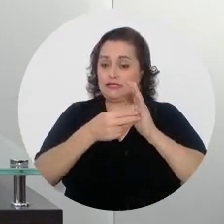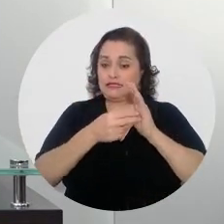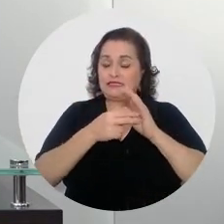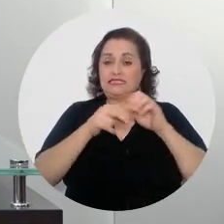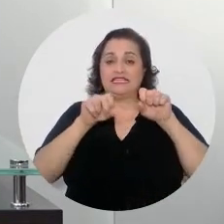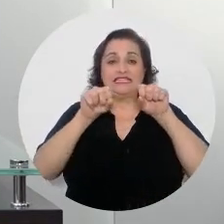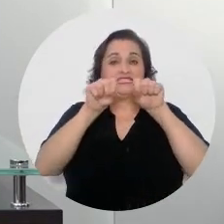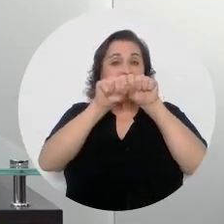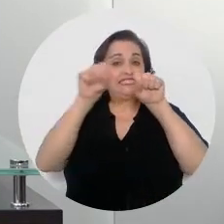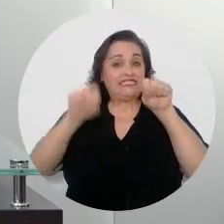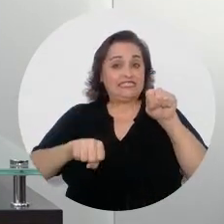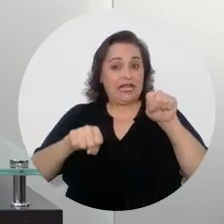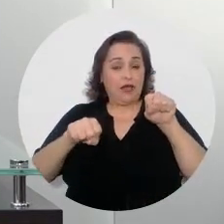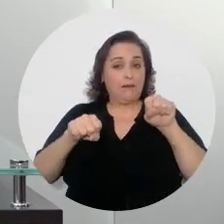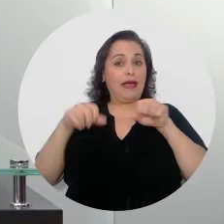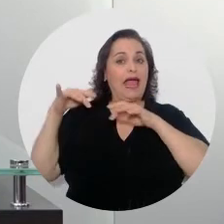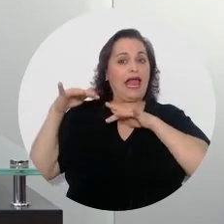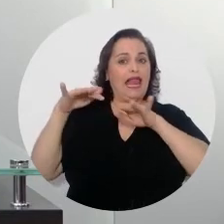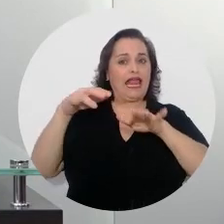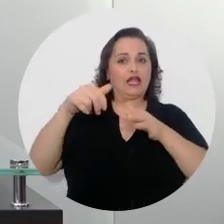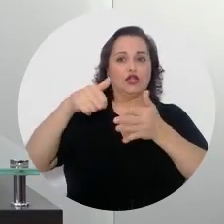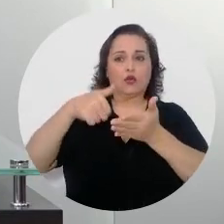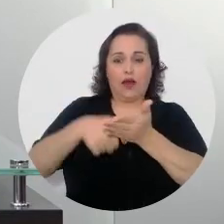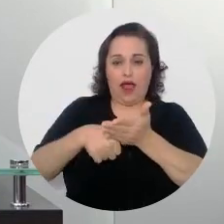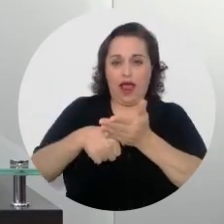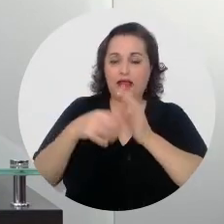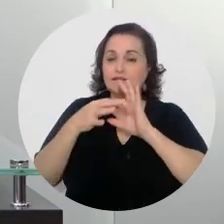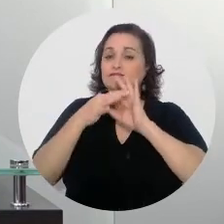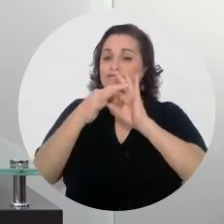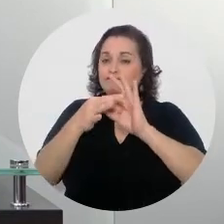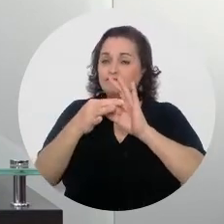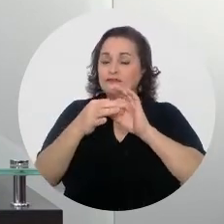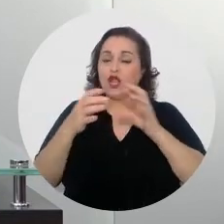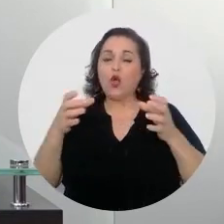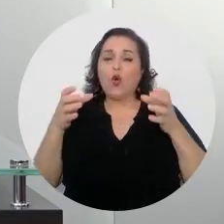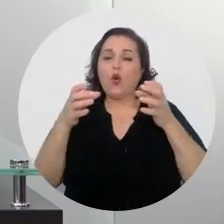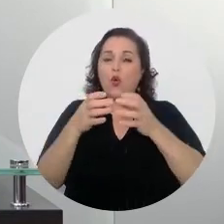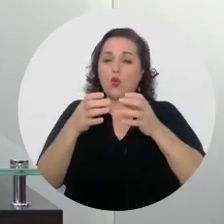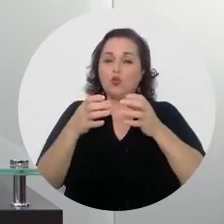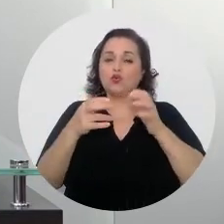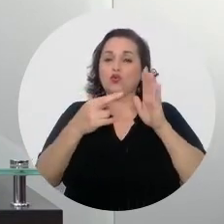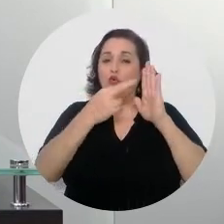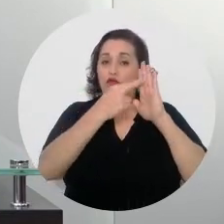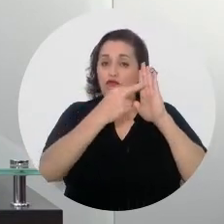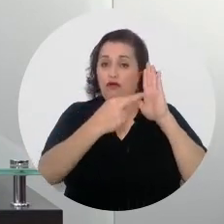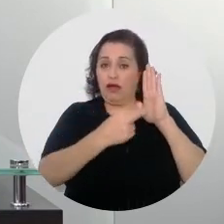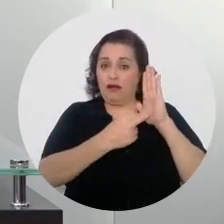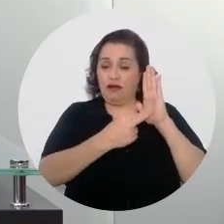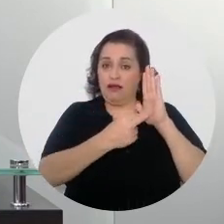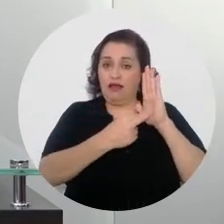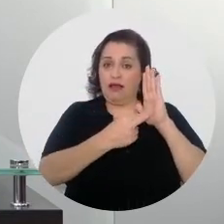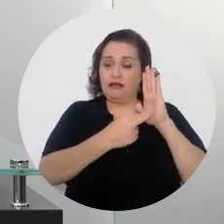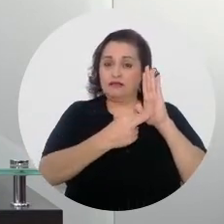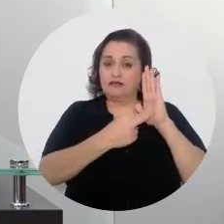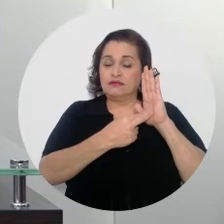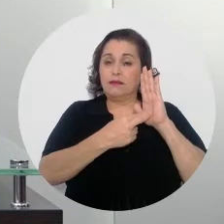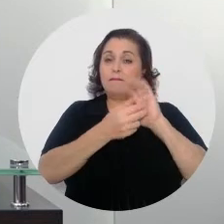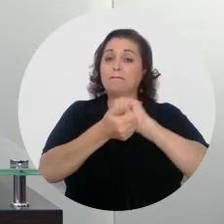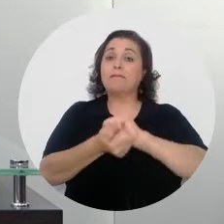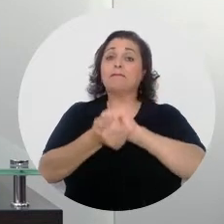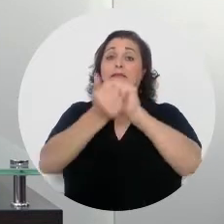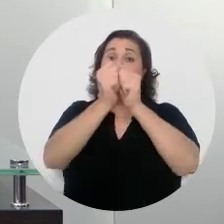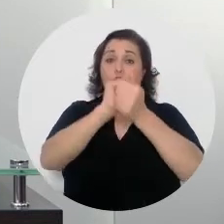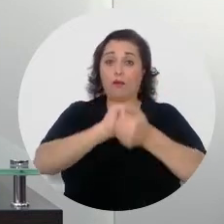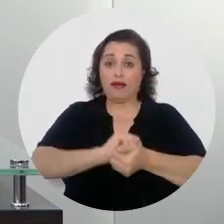electoral. El sistema electoral se refiere al conjunto de reglas